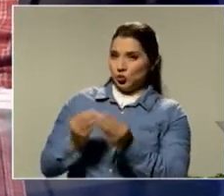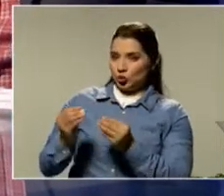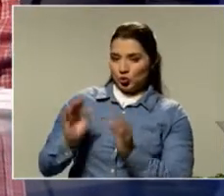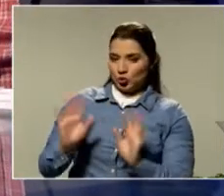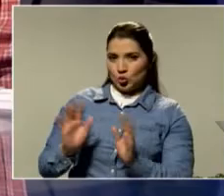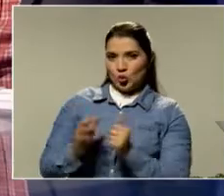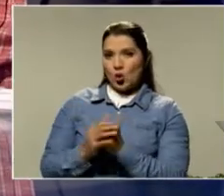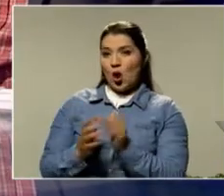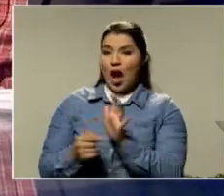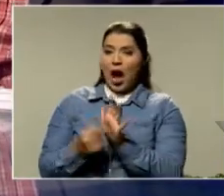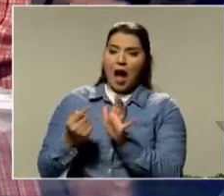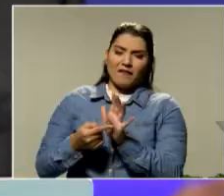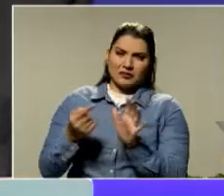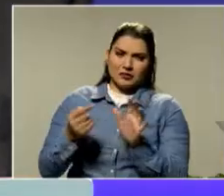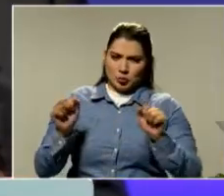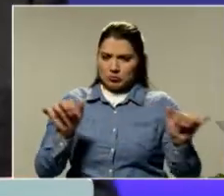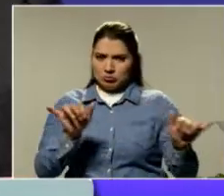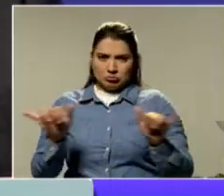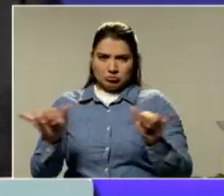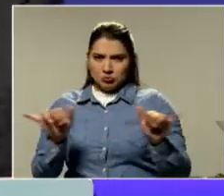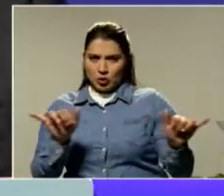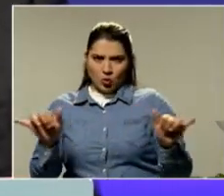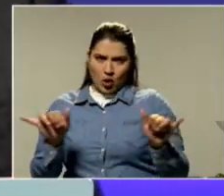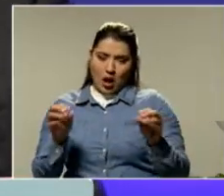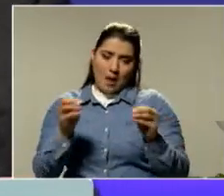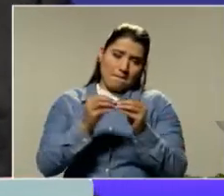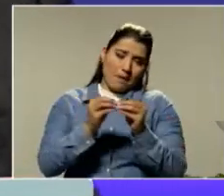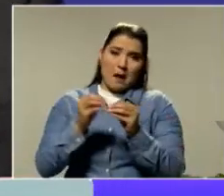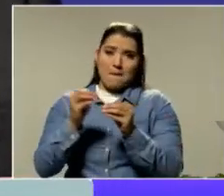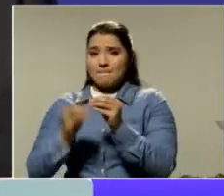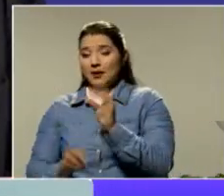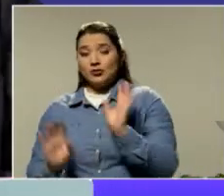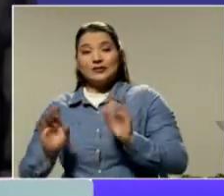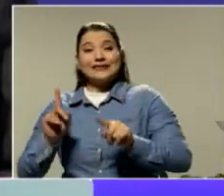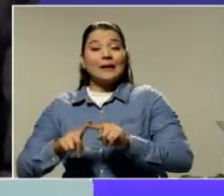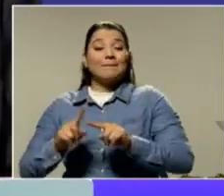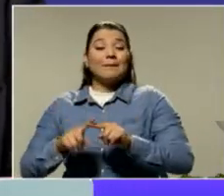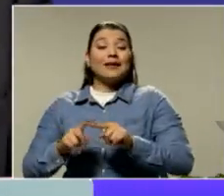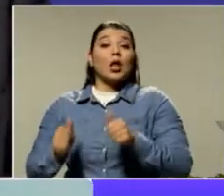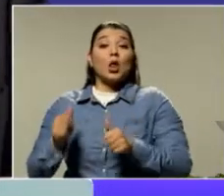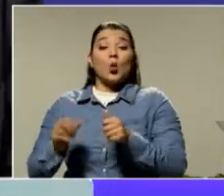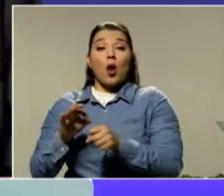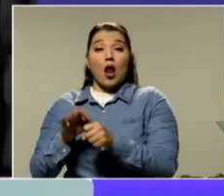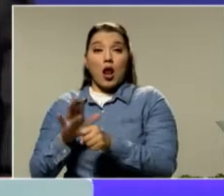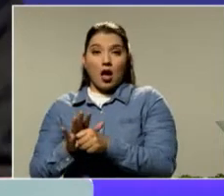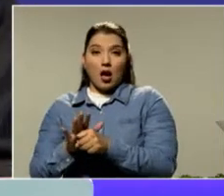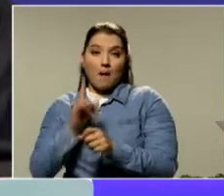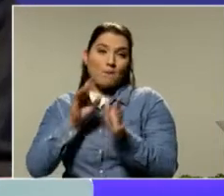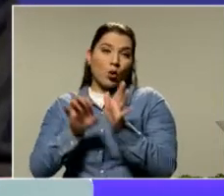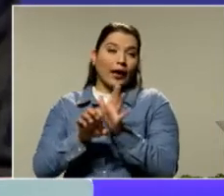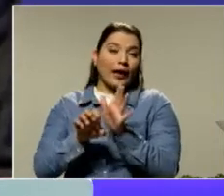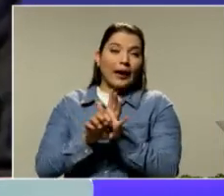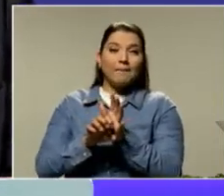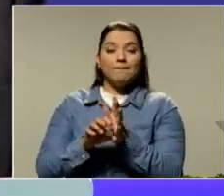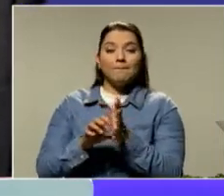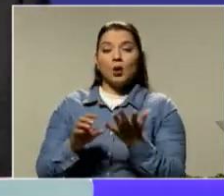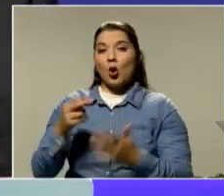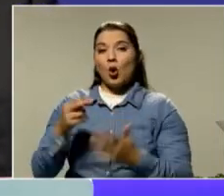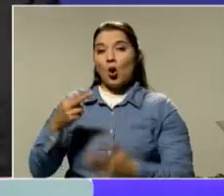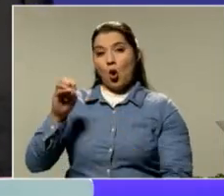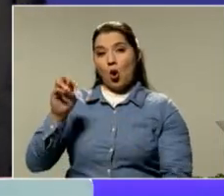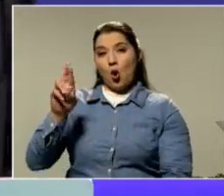la producción puede ser similar, mayor o menor, dependiendo del tipo de cultivo. Por ejemplo, en hortalizas de hoja,